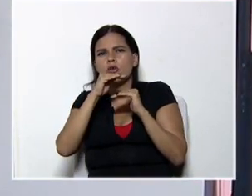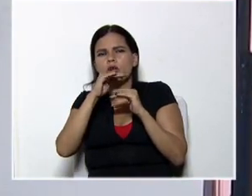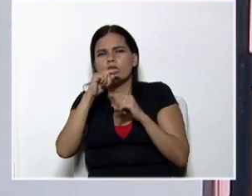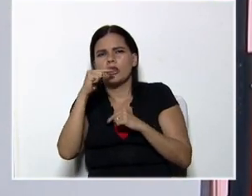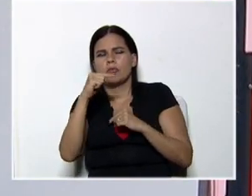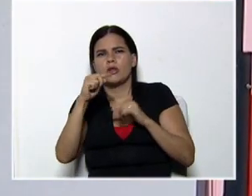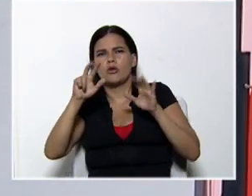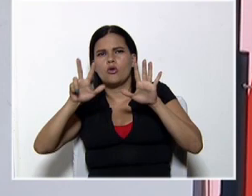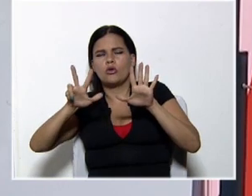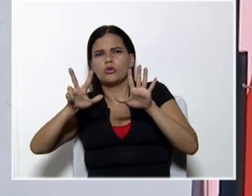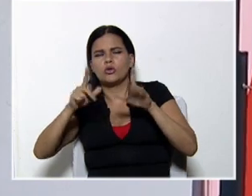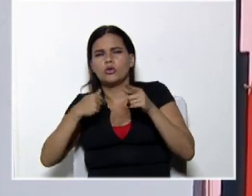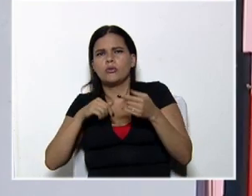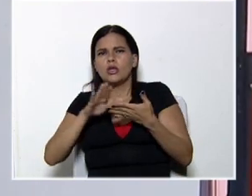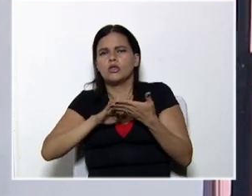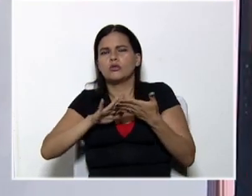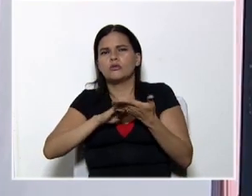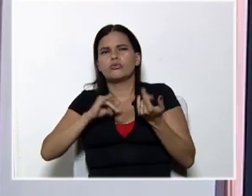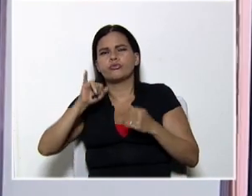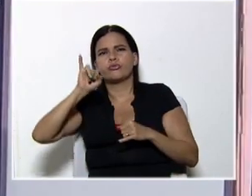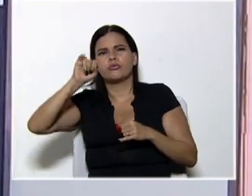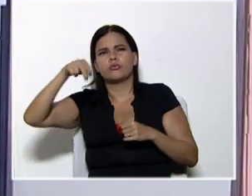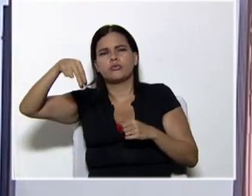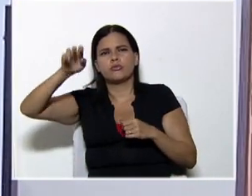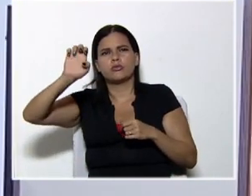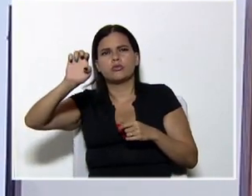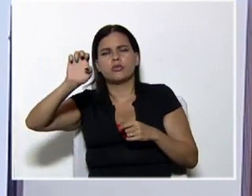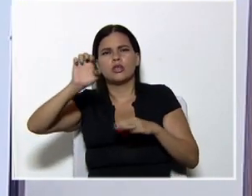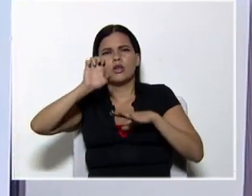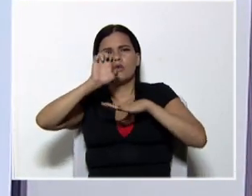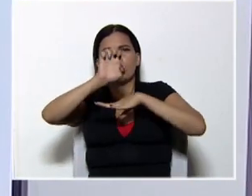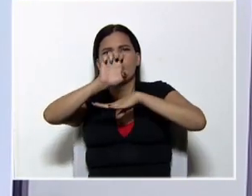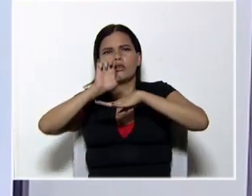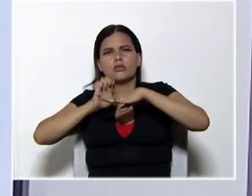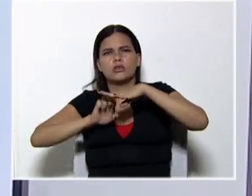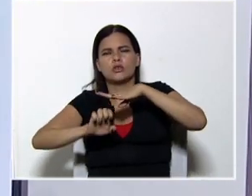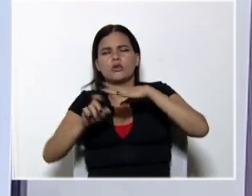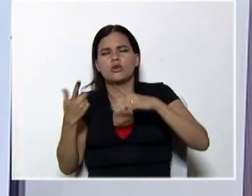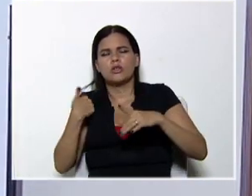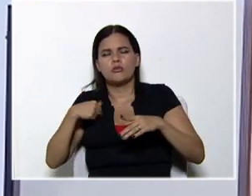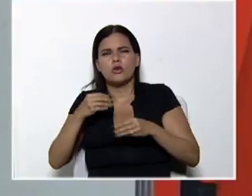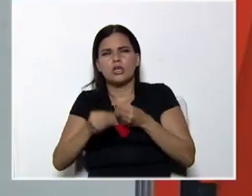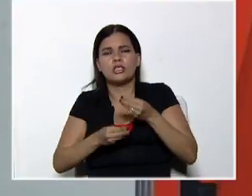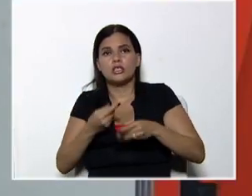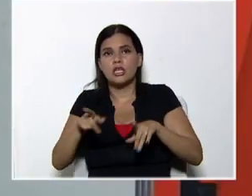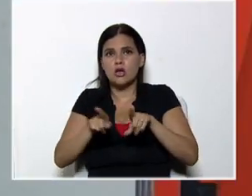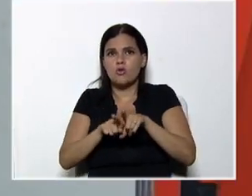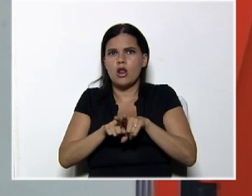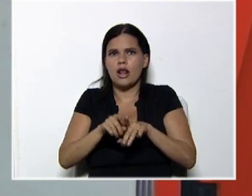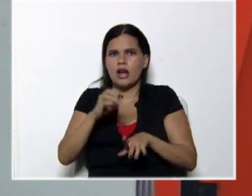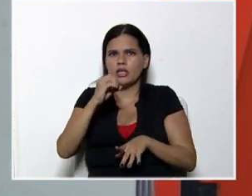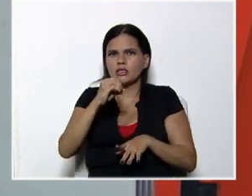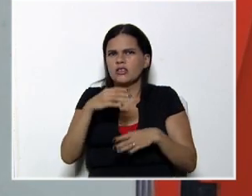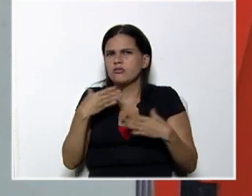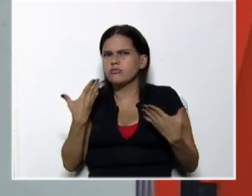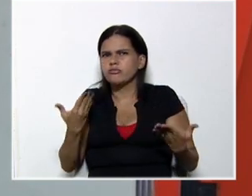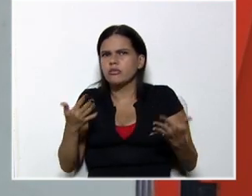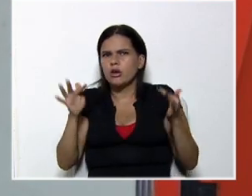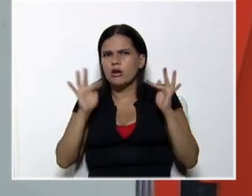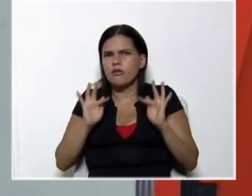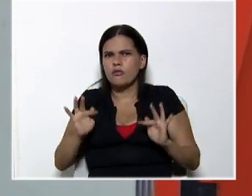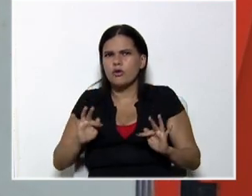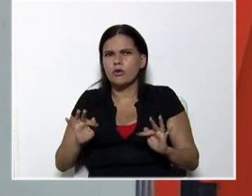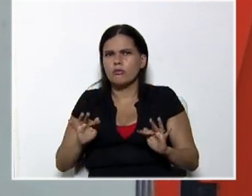Al tratar de resolver una inecuación, lo primero que tenemos que hacer es igualarla a 0. ¿De qué manera? Pasamos el